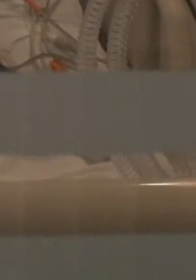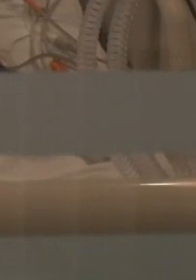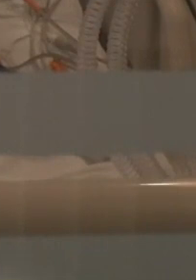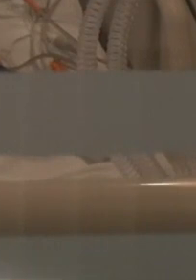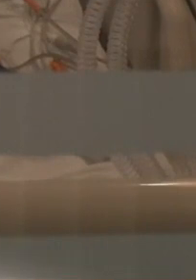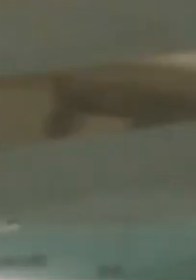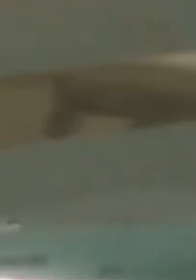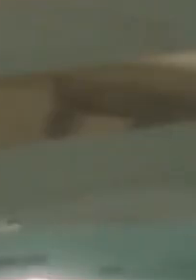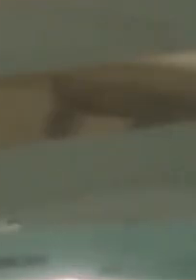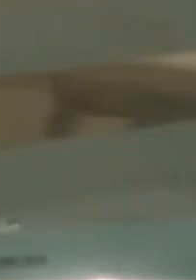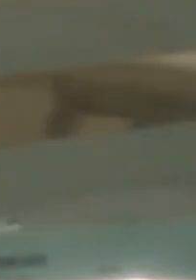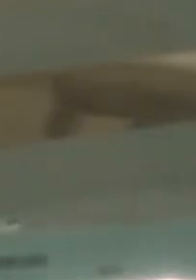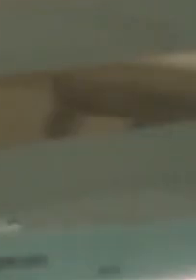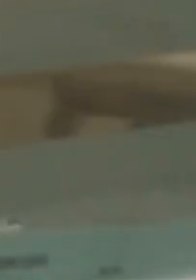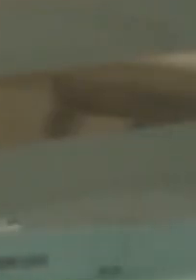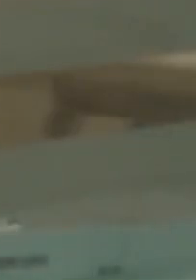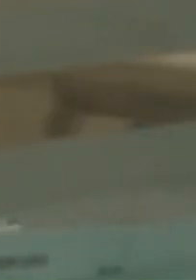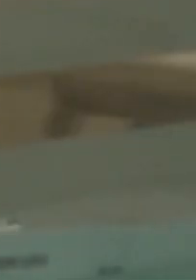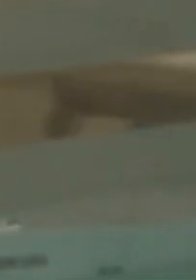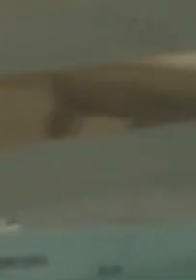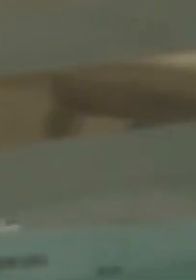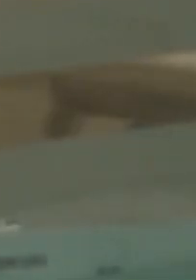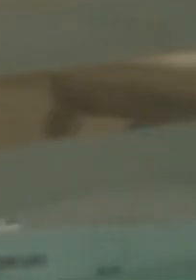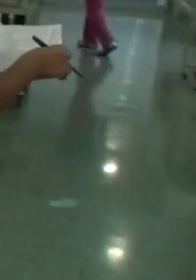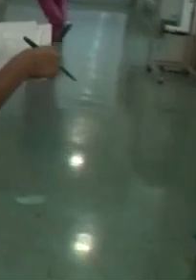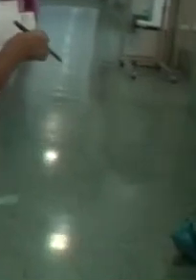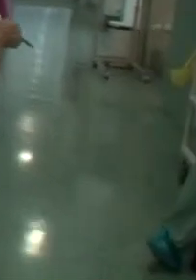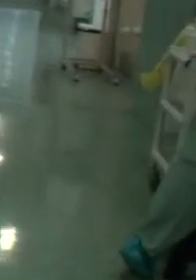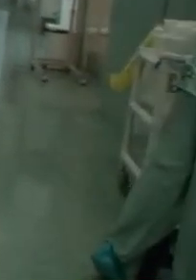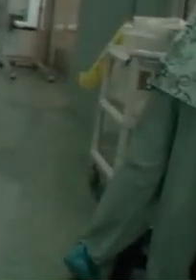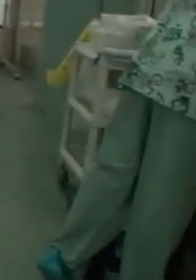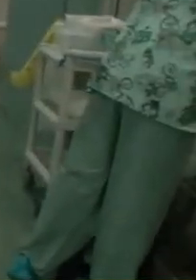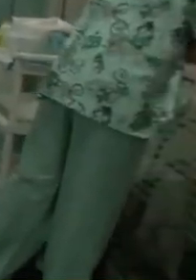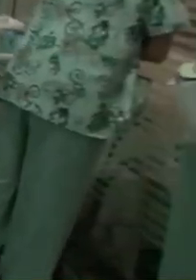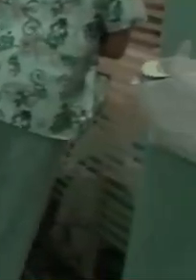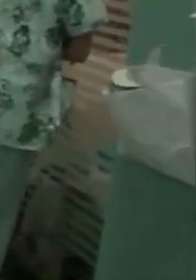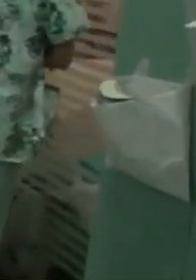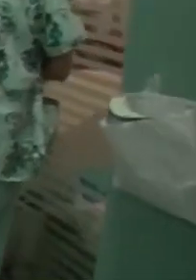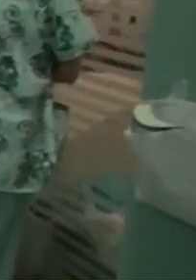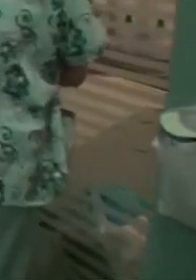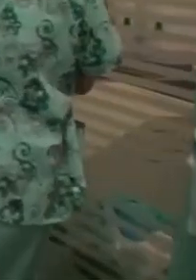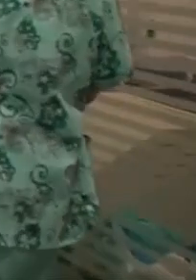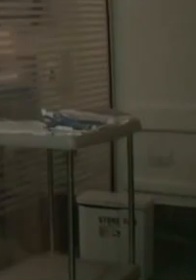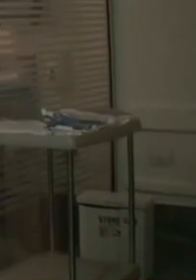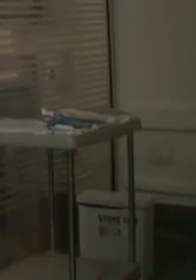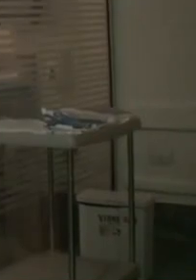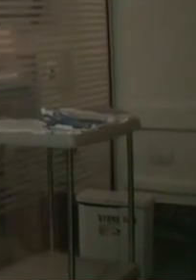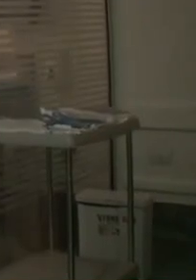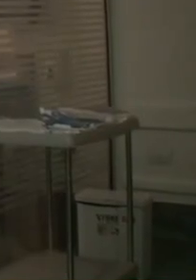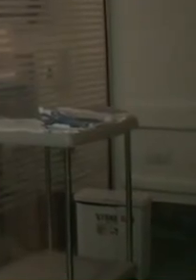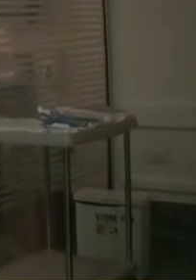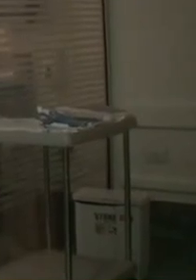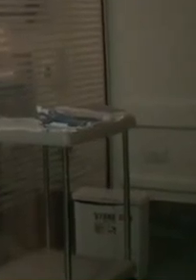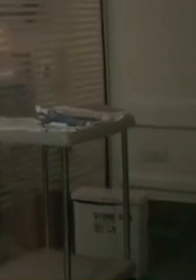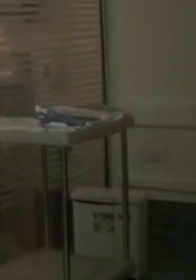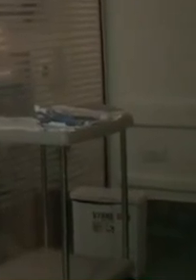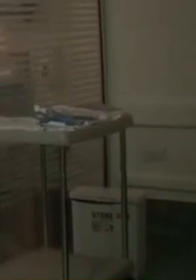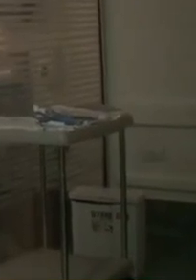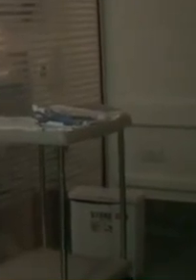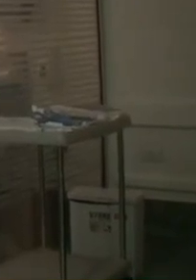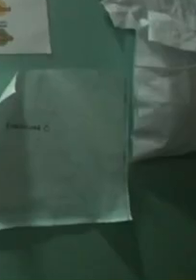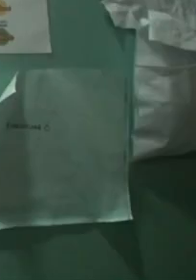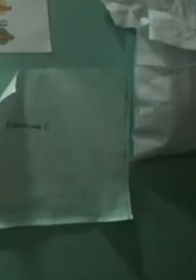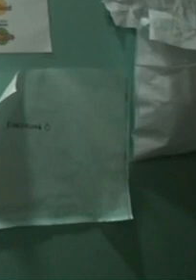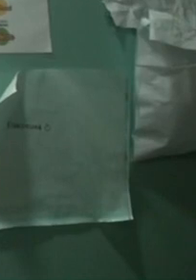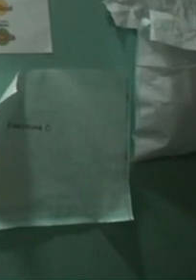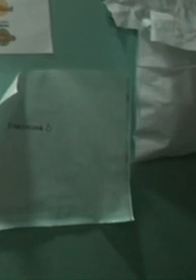que en estos tiempos se está entregando dos veces por semana y esto en los próximos días podría entregarse a diario. Y lo que se va a hacer ahí entonces es